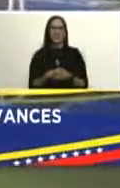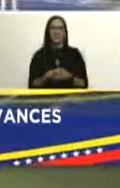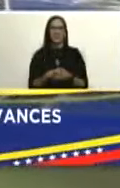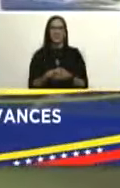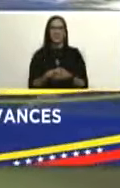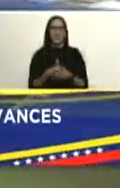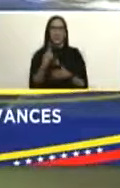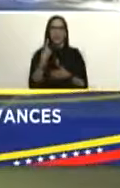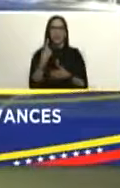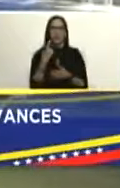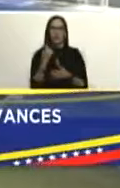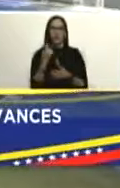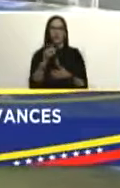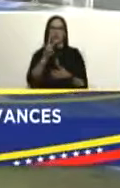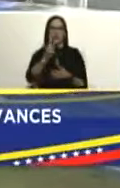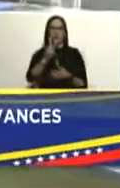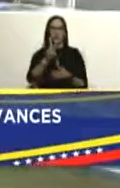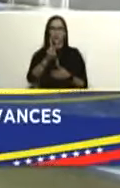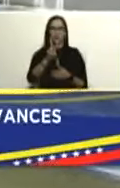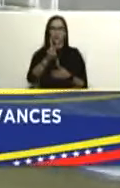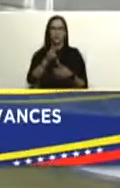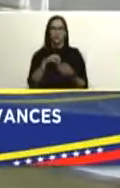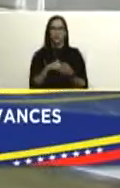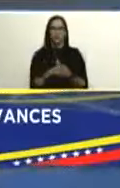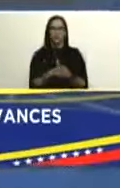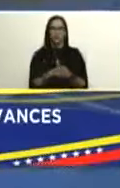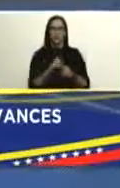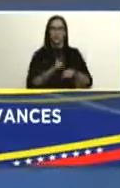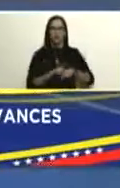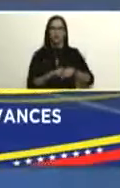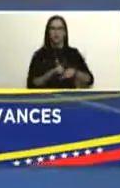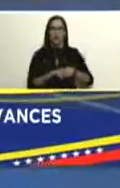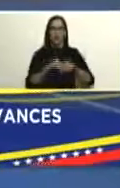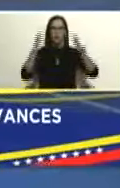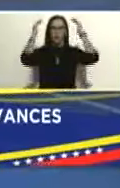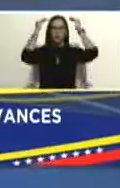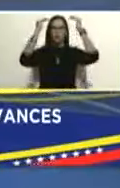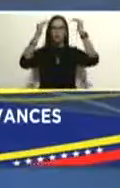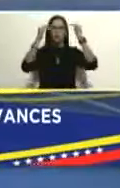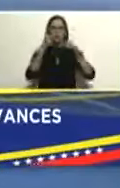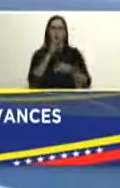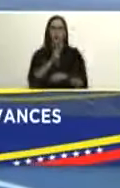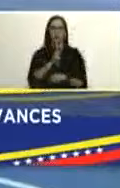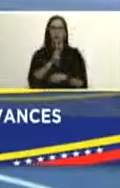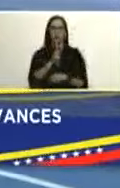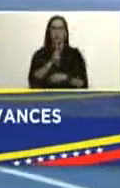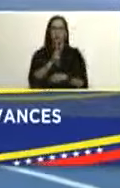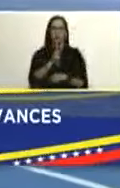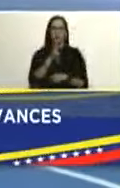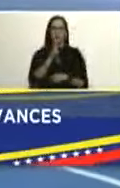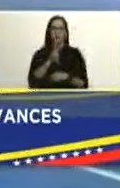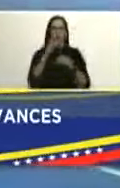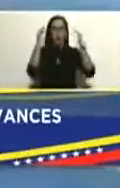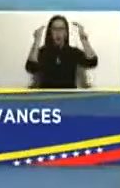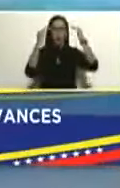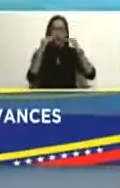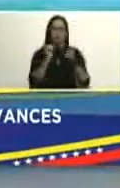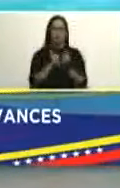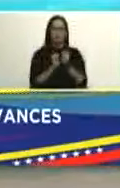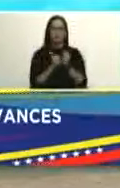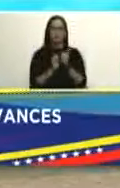Hay una techada, falta sí. Techar dos. ¿Cuánto tiempo nos echamos en techar esas dos? Gracias. Dos techos para las dos